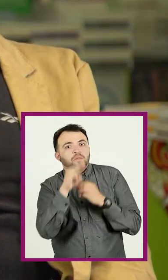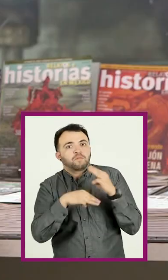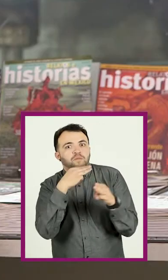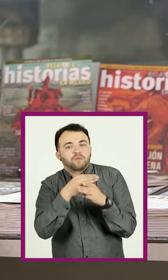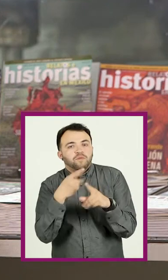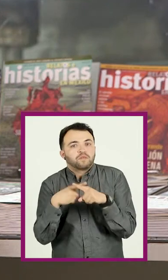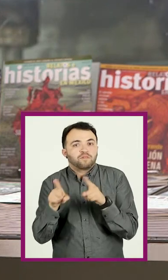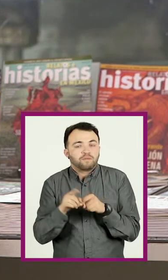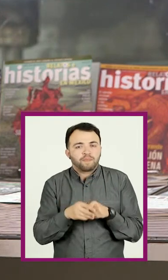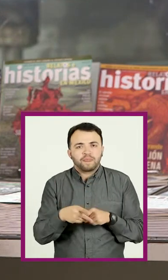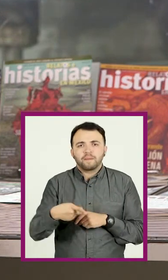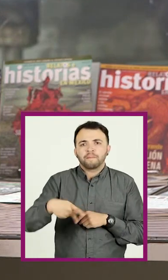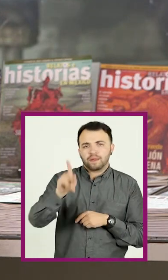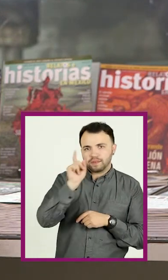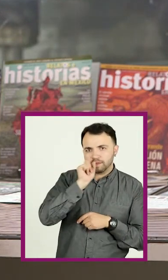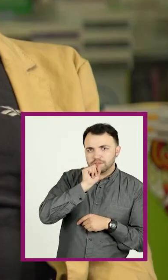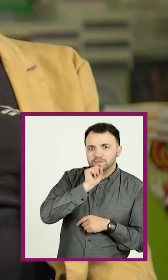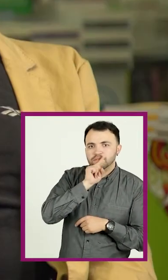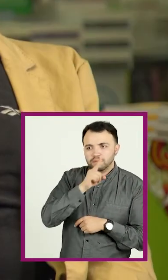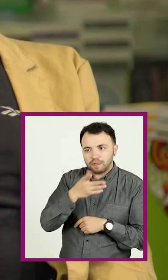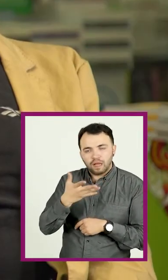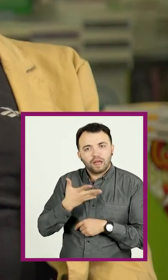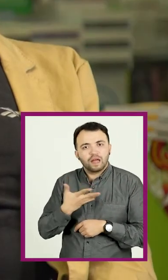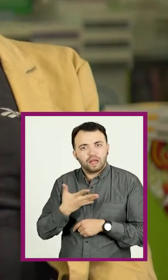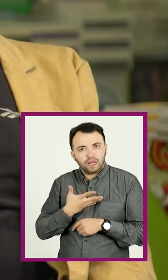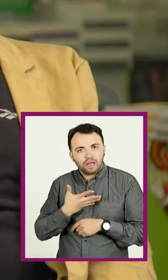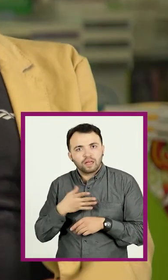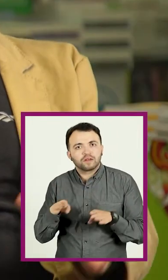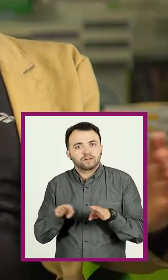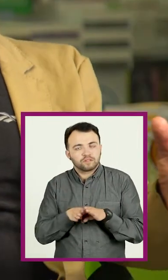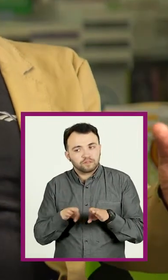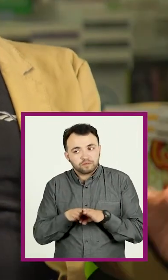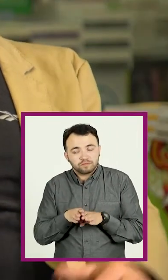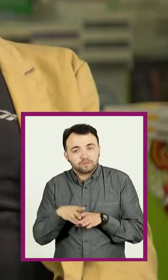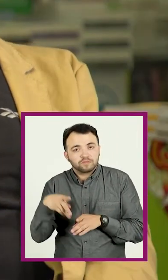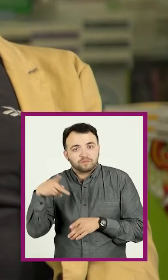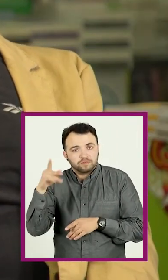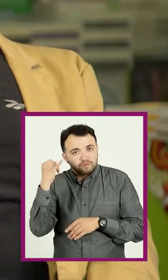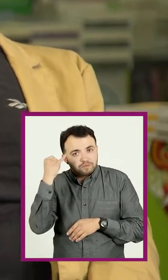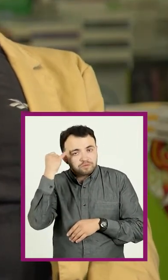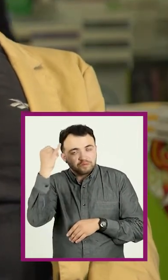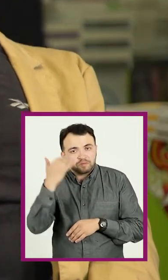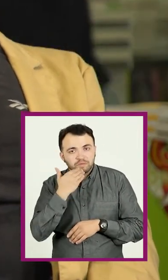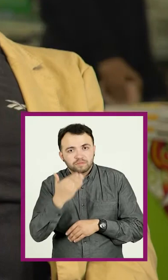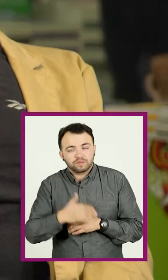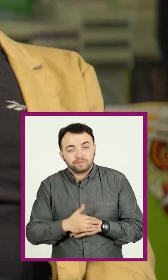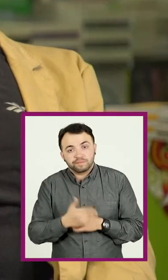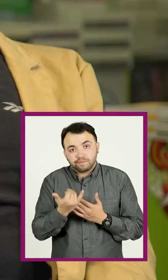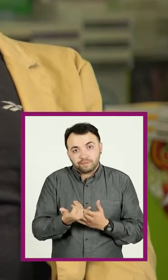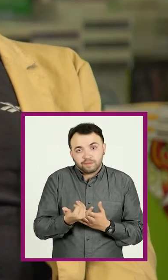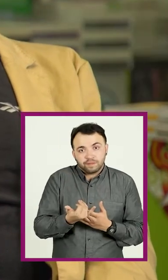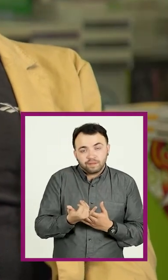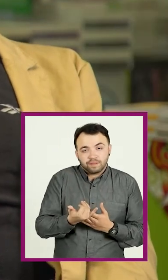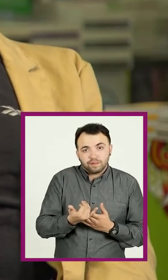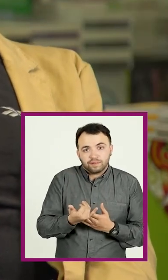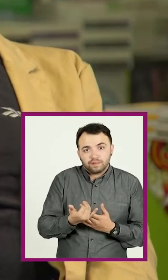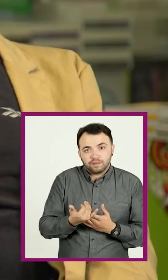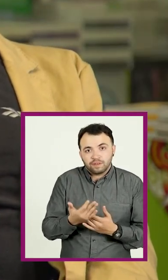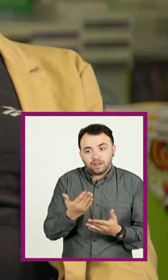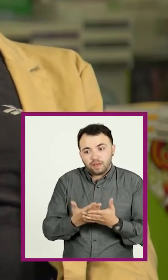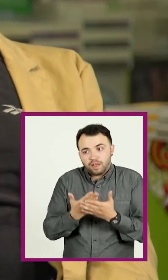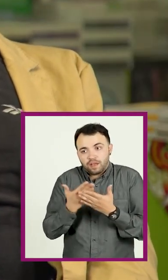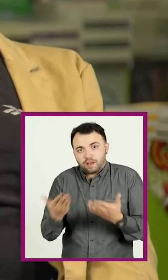todo eso, ¿no? Exacto. Pero también hay posibilidades vitales en Nietzsche y por consiguiente, pues solo nos